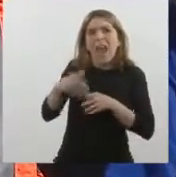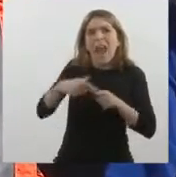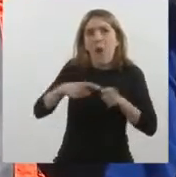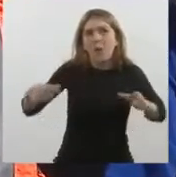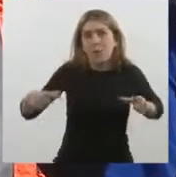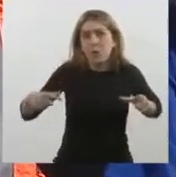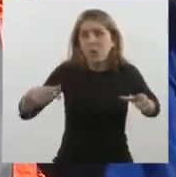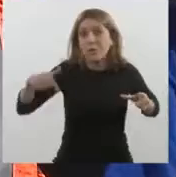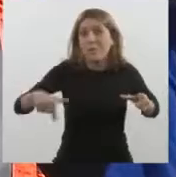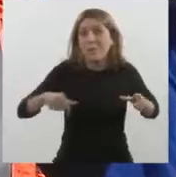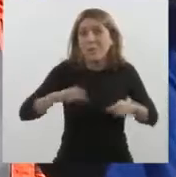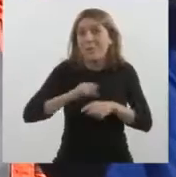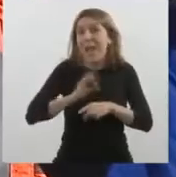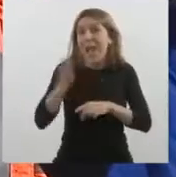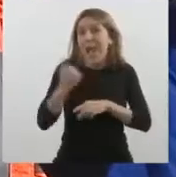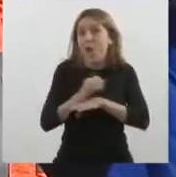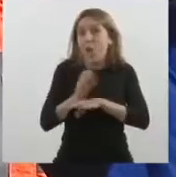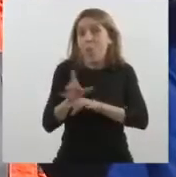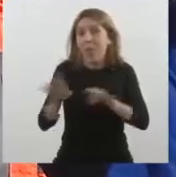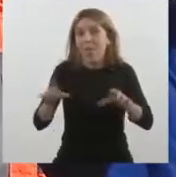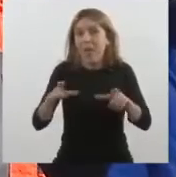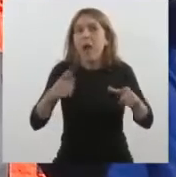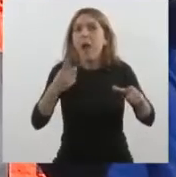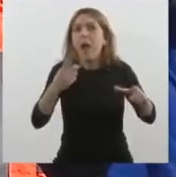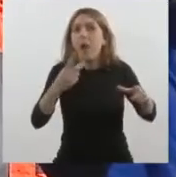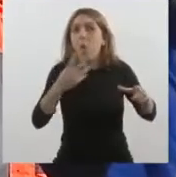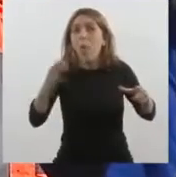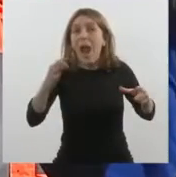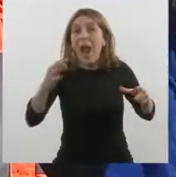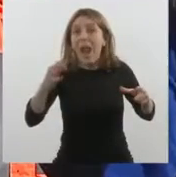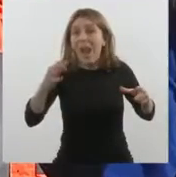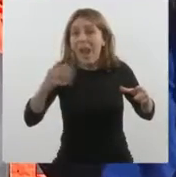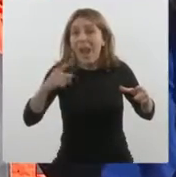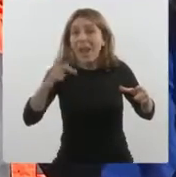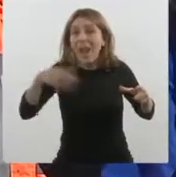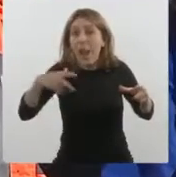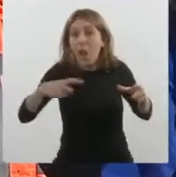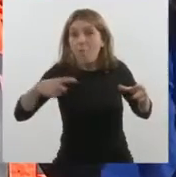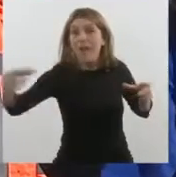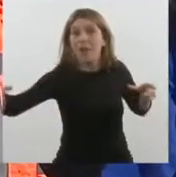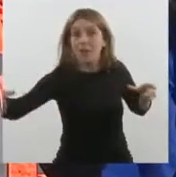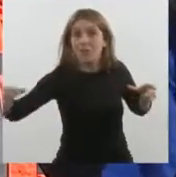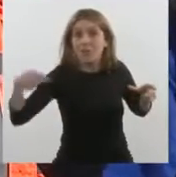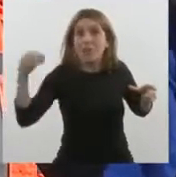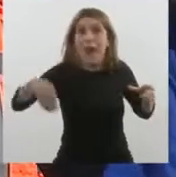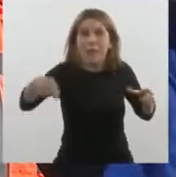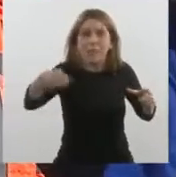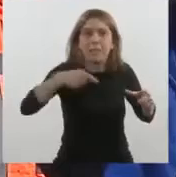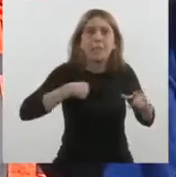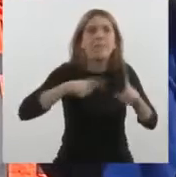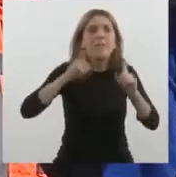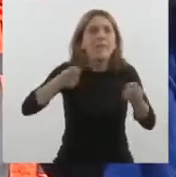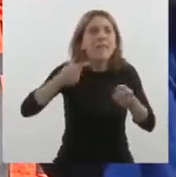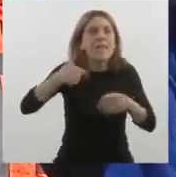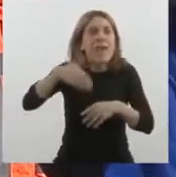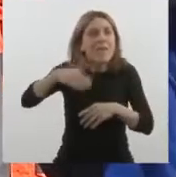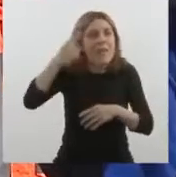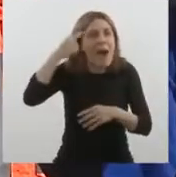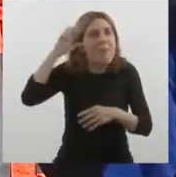kilómetros. Y nos queda por hacer algo que estaba previsto que se haga en el